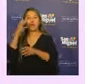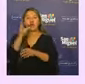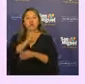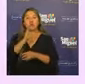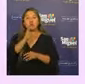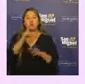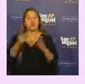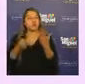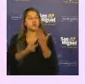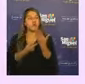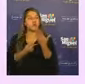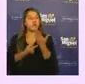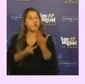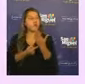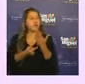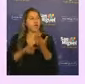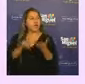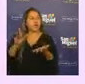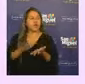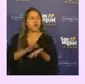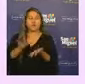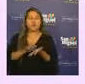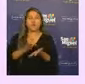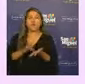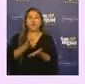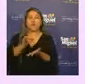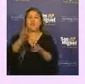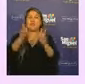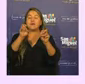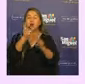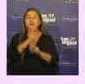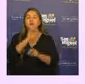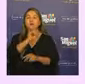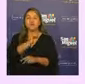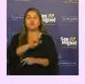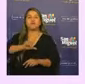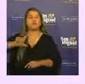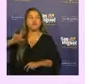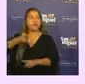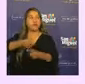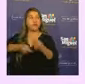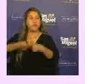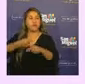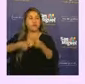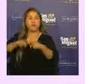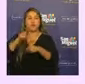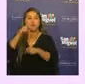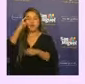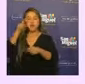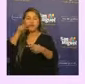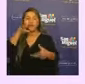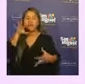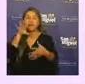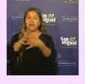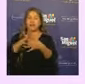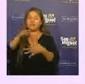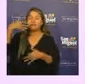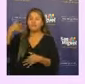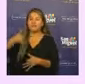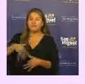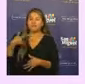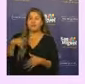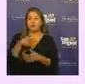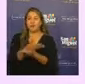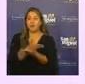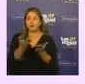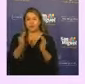universidad, algún curso de emprendimiento, y creo que esa alianza también es muy importante para las